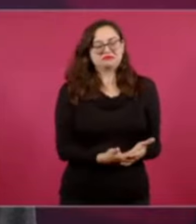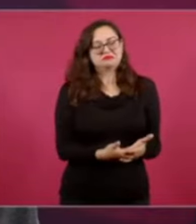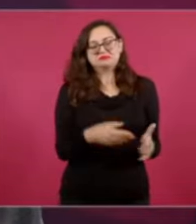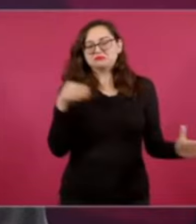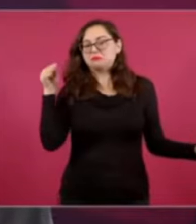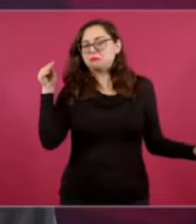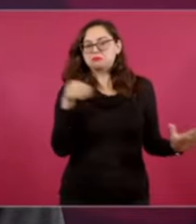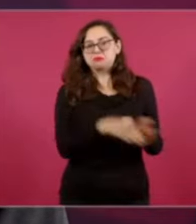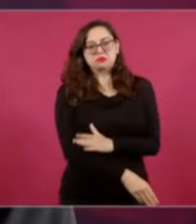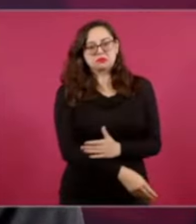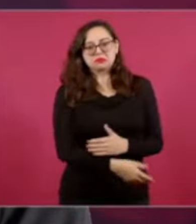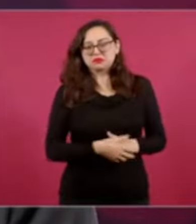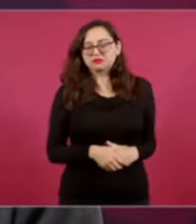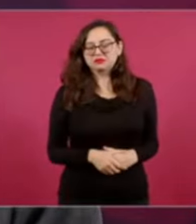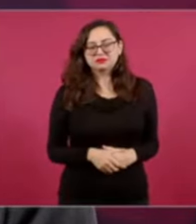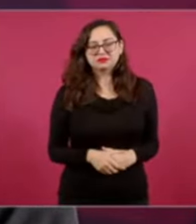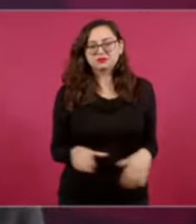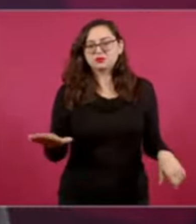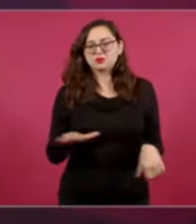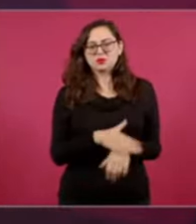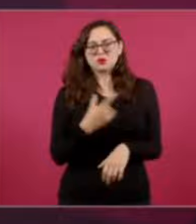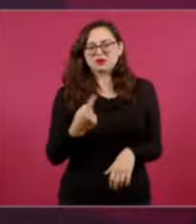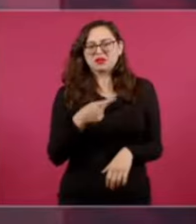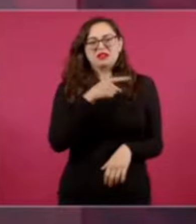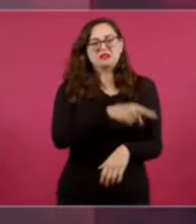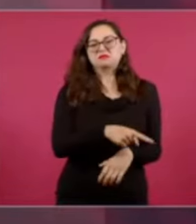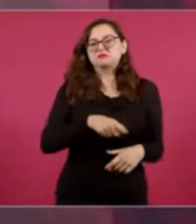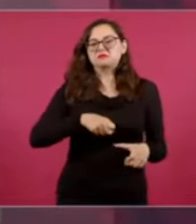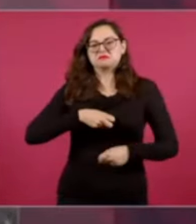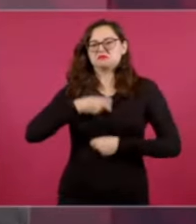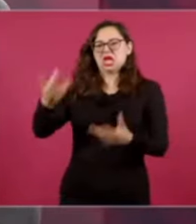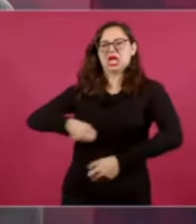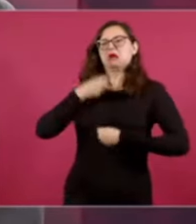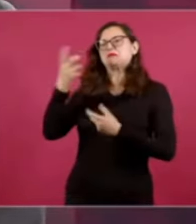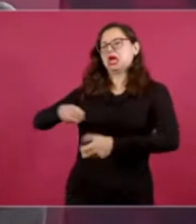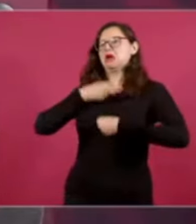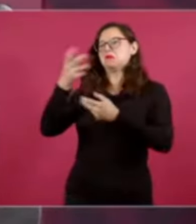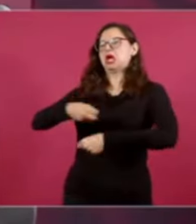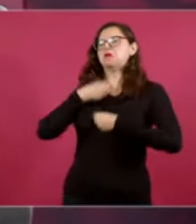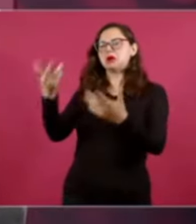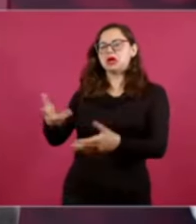y sin argumentos, no prueban nada, calumnian,